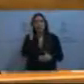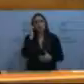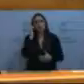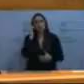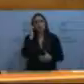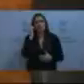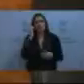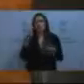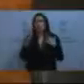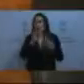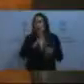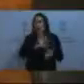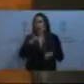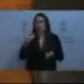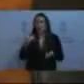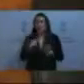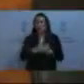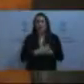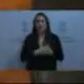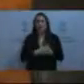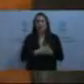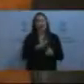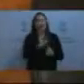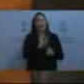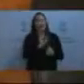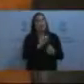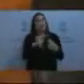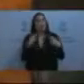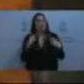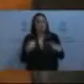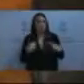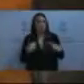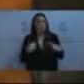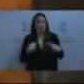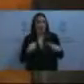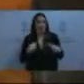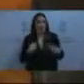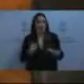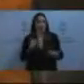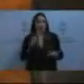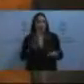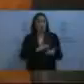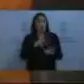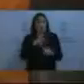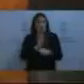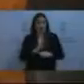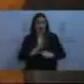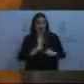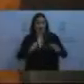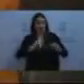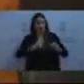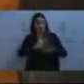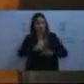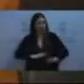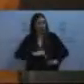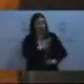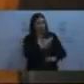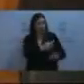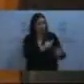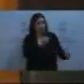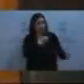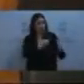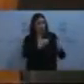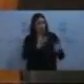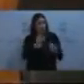Muchas gracias, señor presidente. Señor diputado, la última vez que hablé y que reflexionamos en el Parlamento sobre los problemas del Área 1, que fue, creo